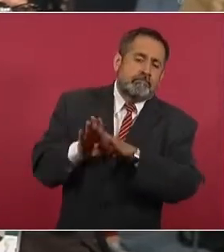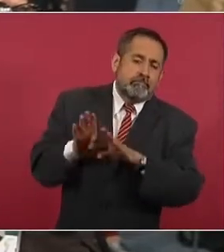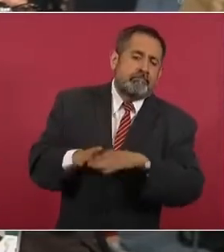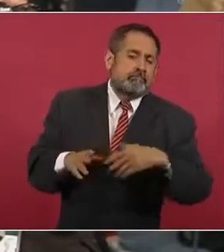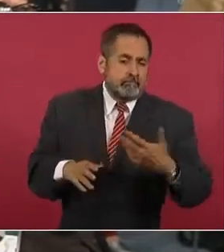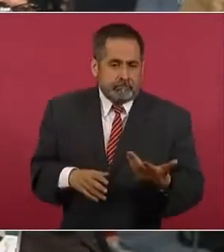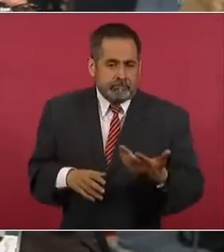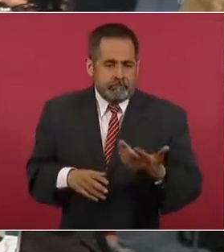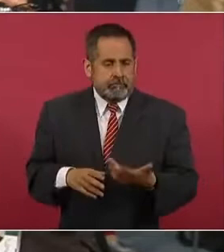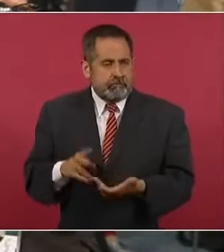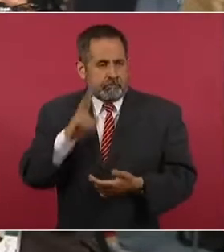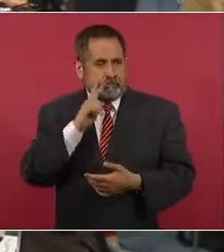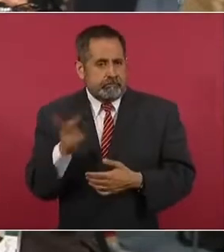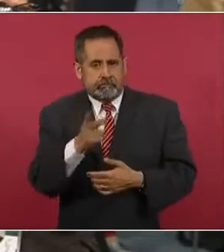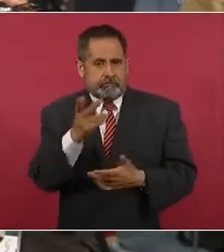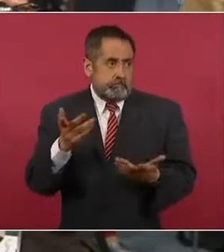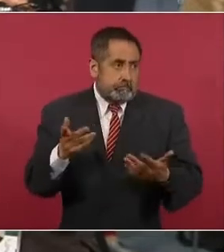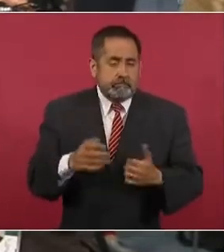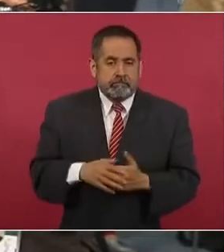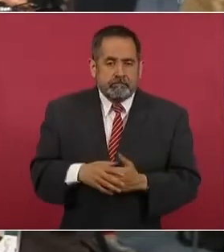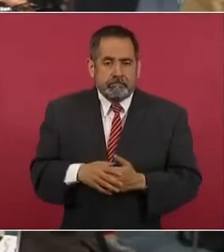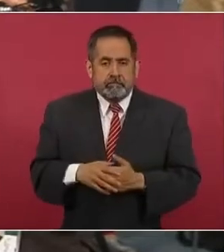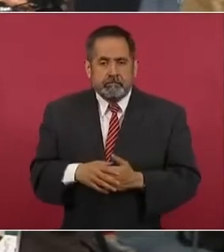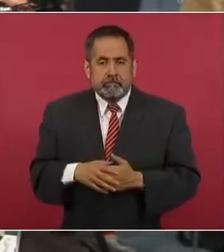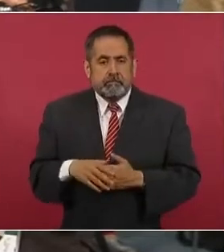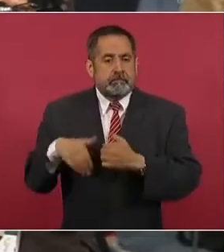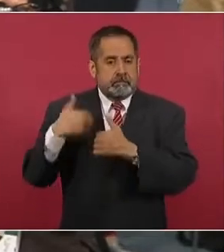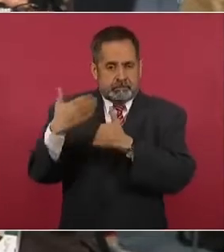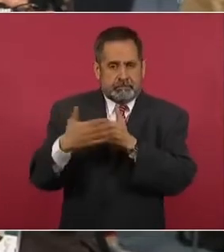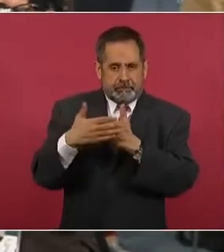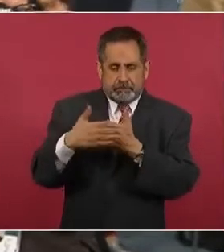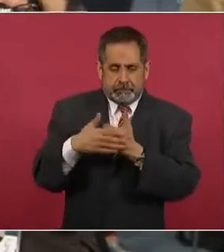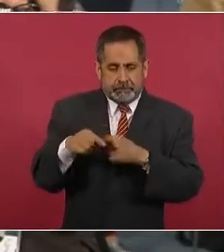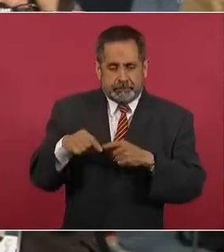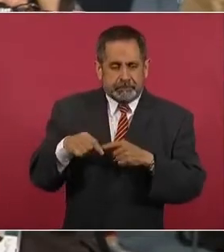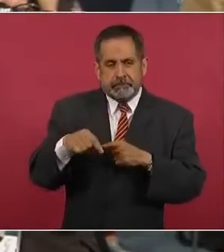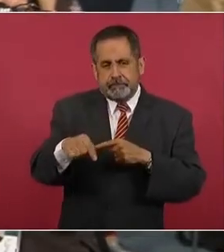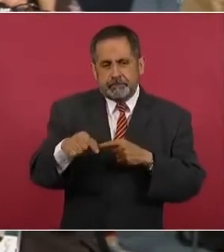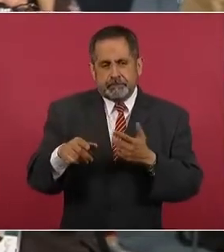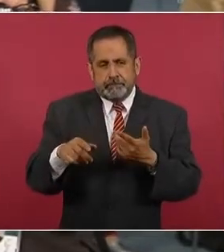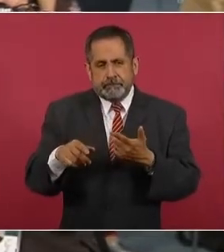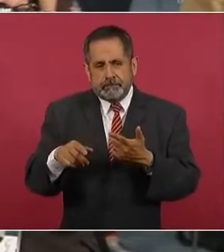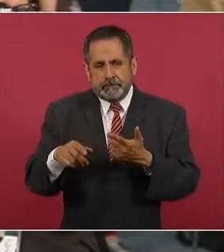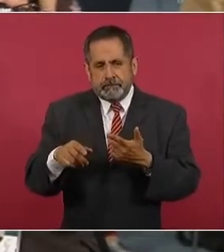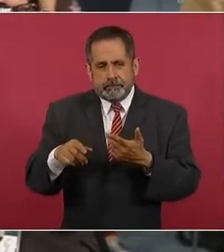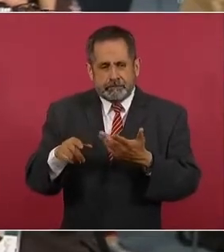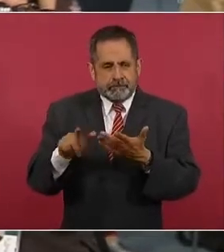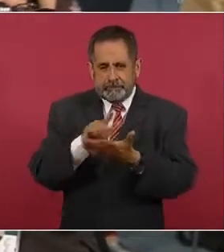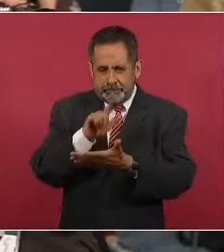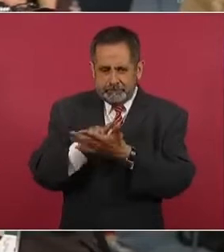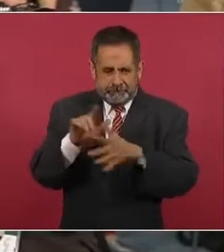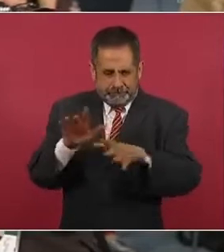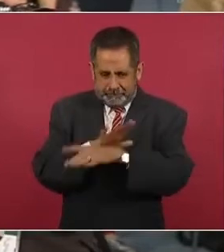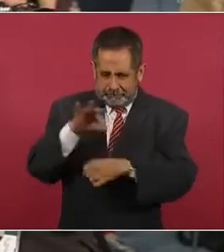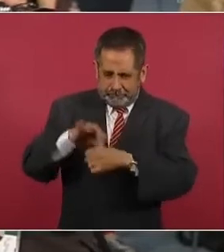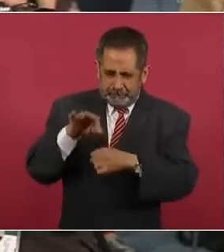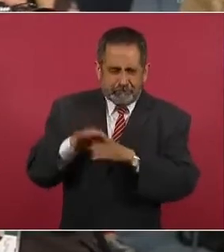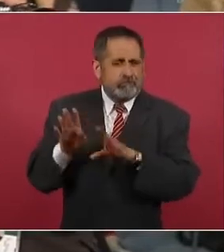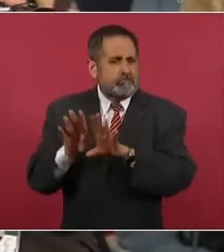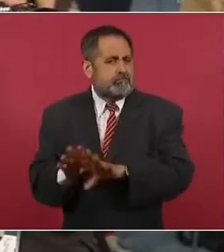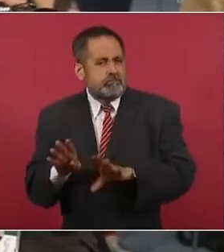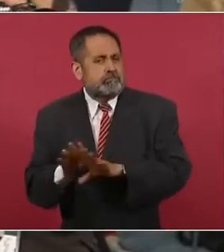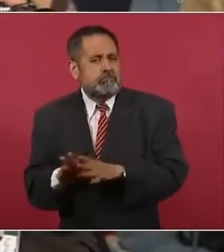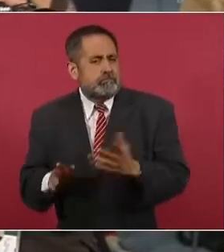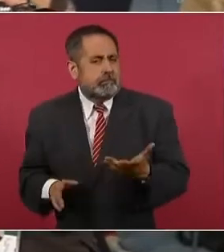cómo podría ser en la reforma que usted va a presentar de reforma electoral. Y también si nos podría